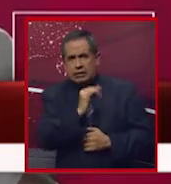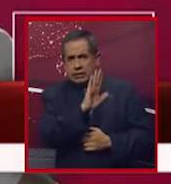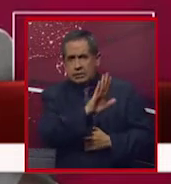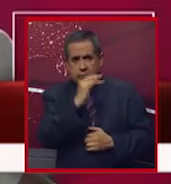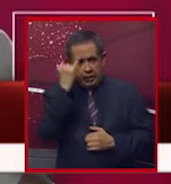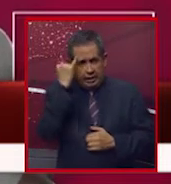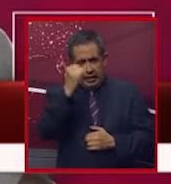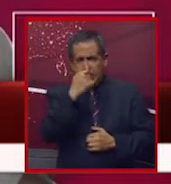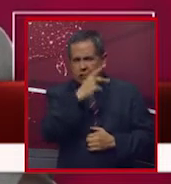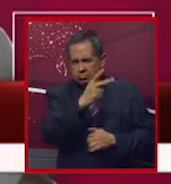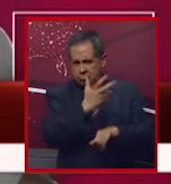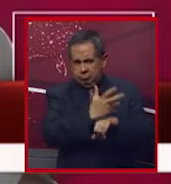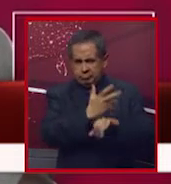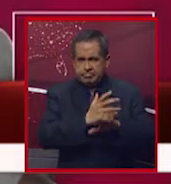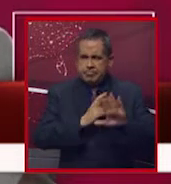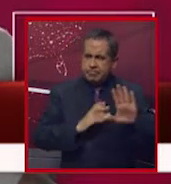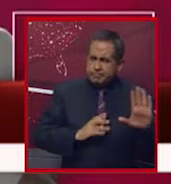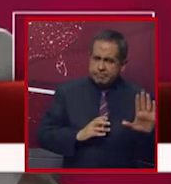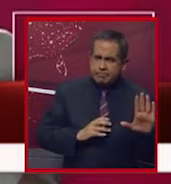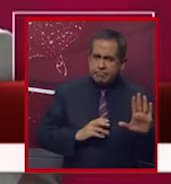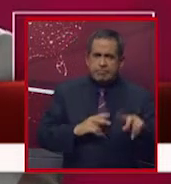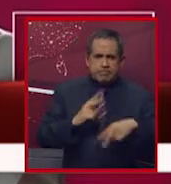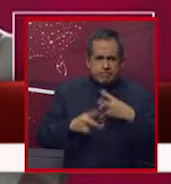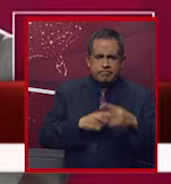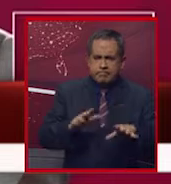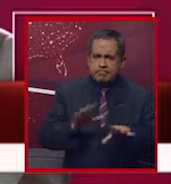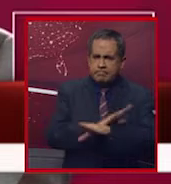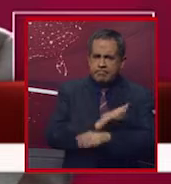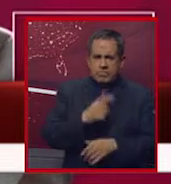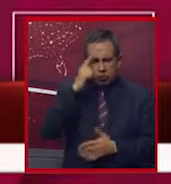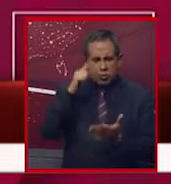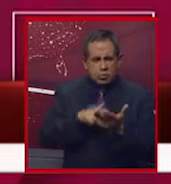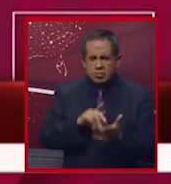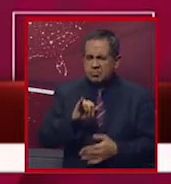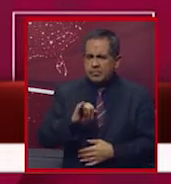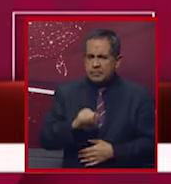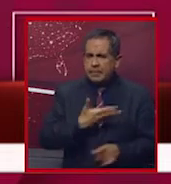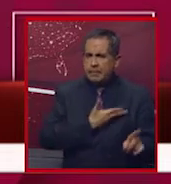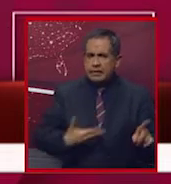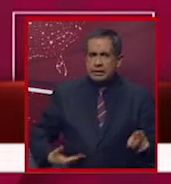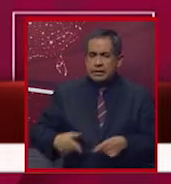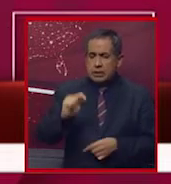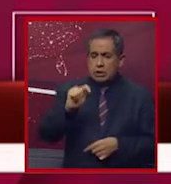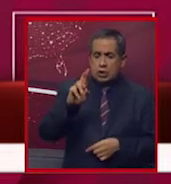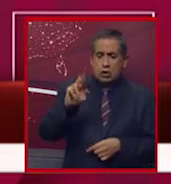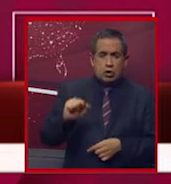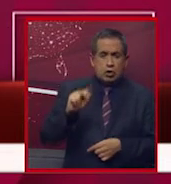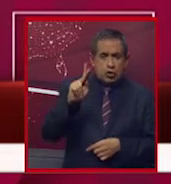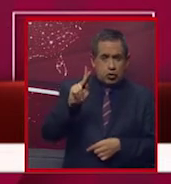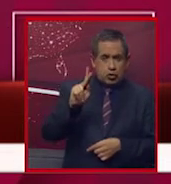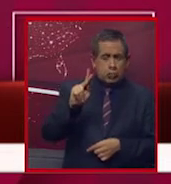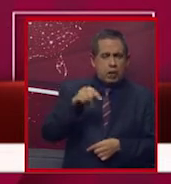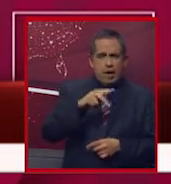gobierno de Estados Unidos. Creo que el presidente Trump va